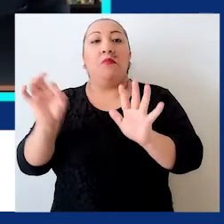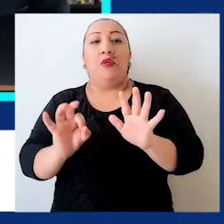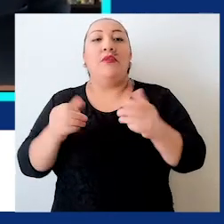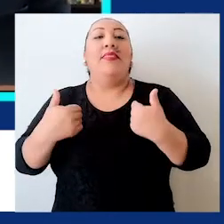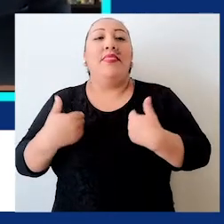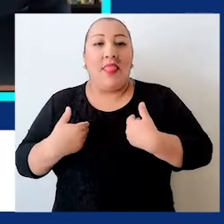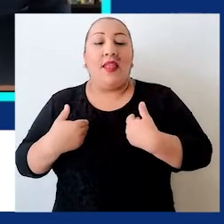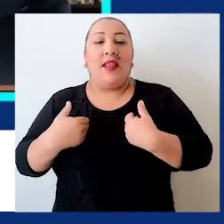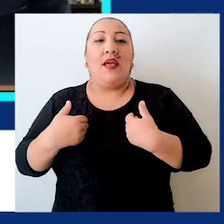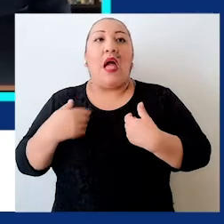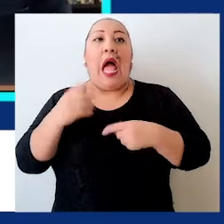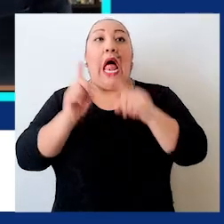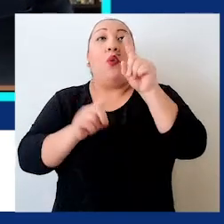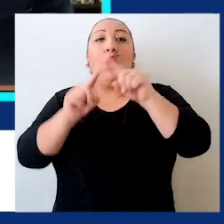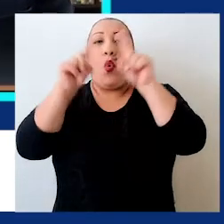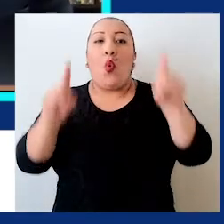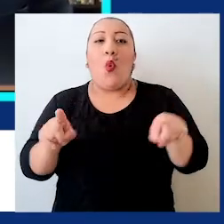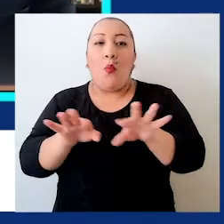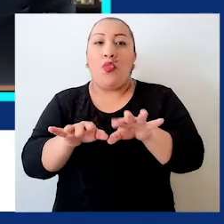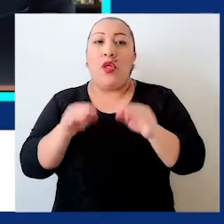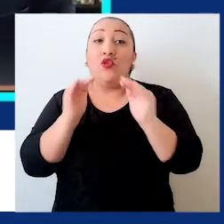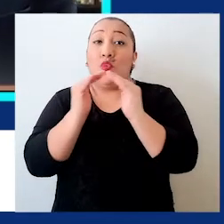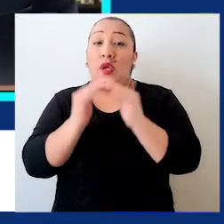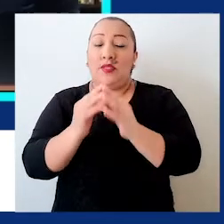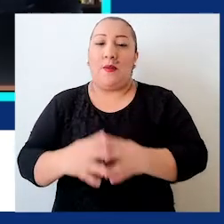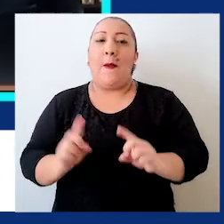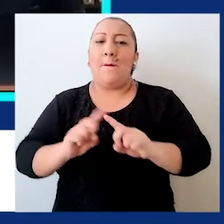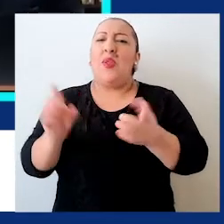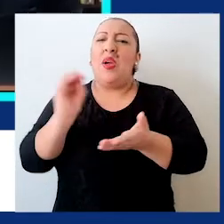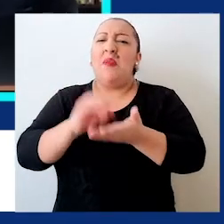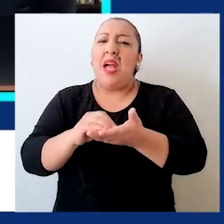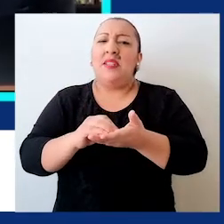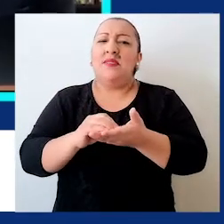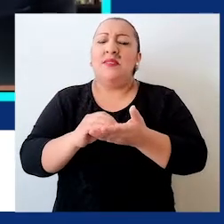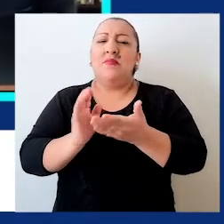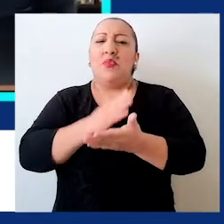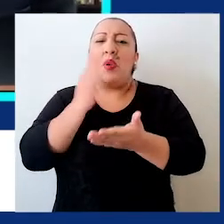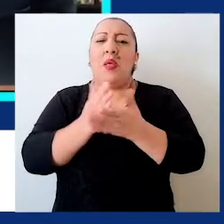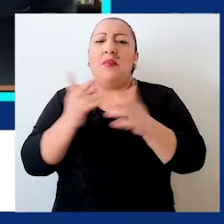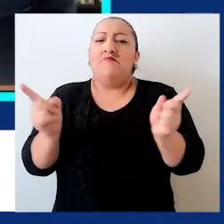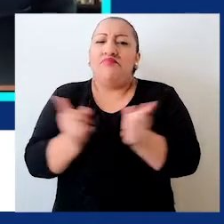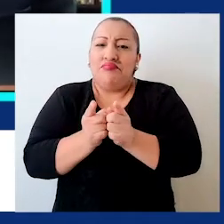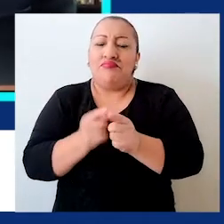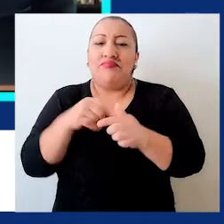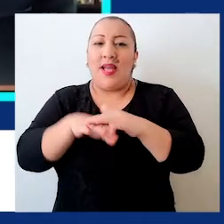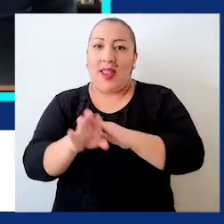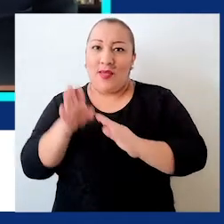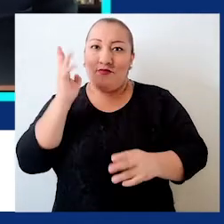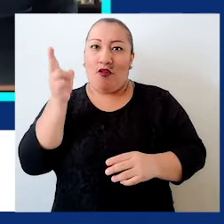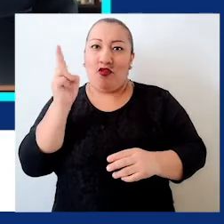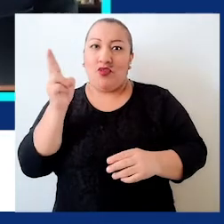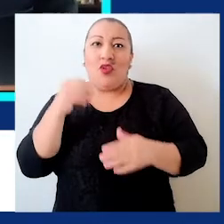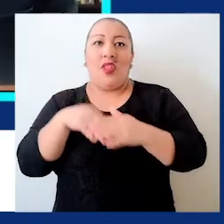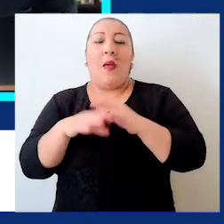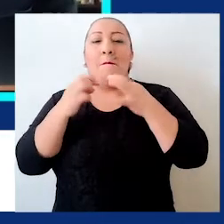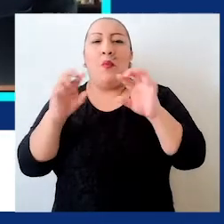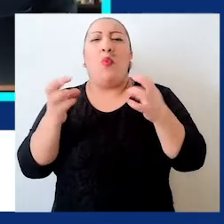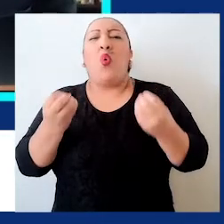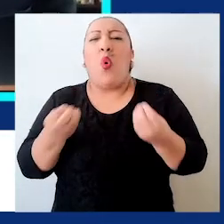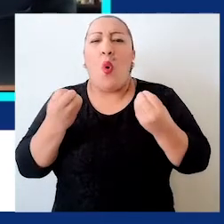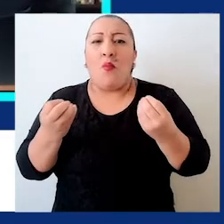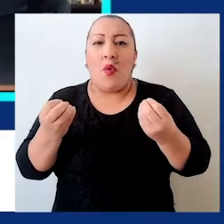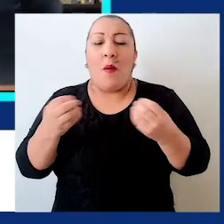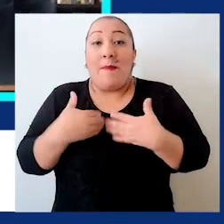tiene una computadora en casa, ¿no? ¿Qué problemas en concreto tiene el personal docente en el sector público para